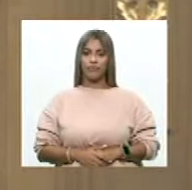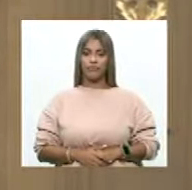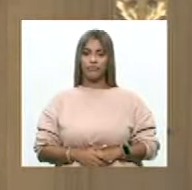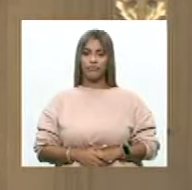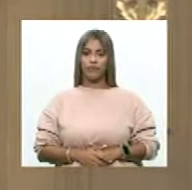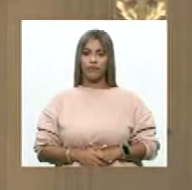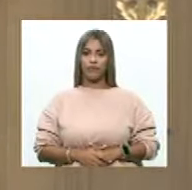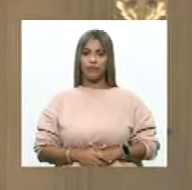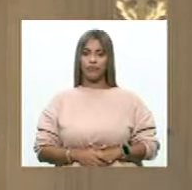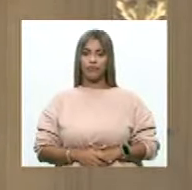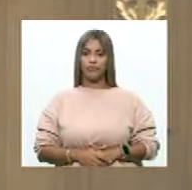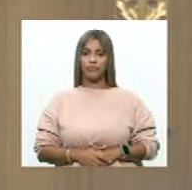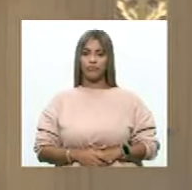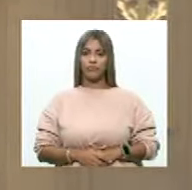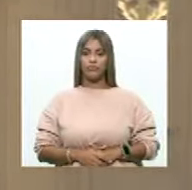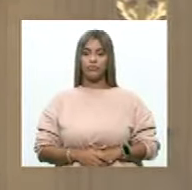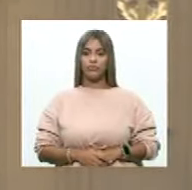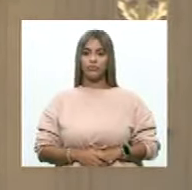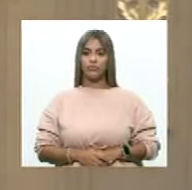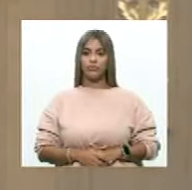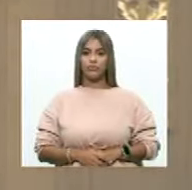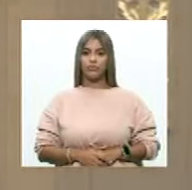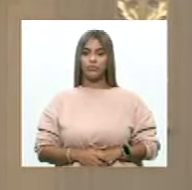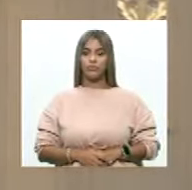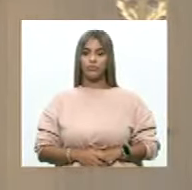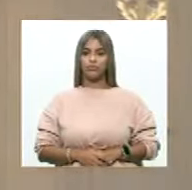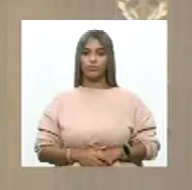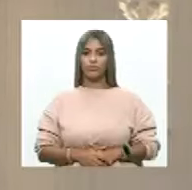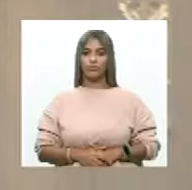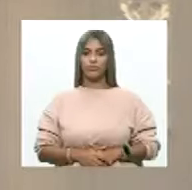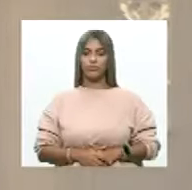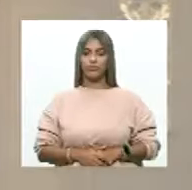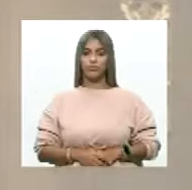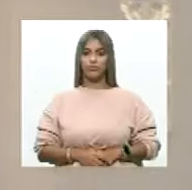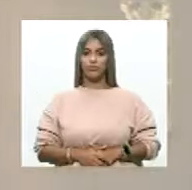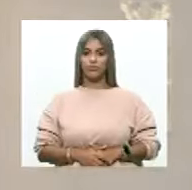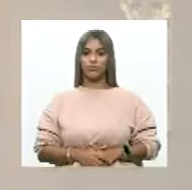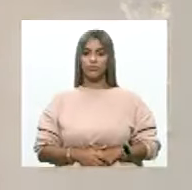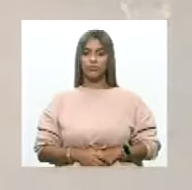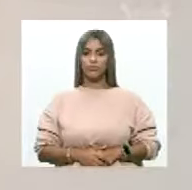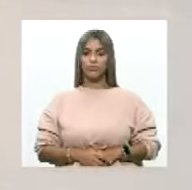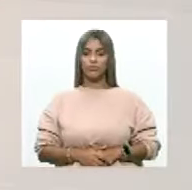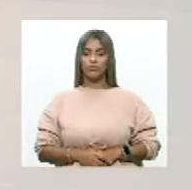Dacobo, Dacobo, Dacobo, Dacobo,